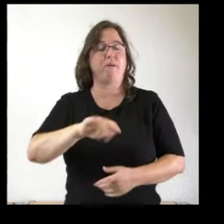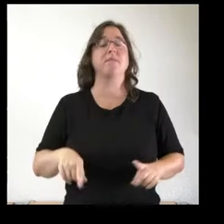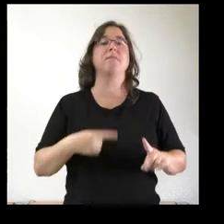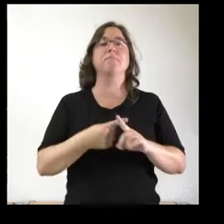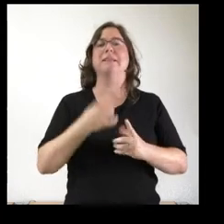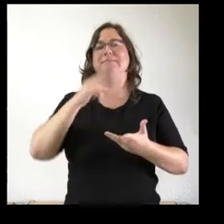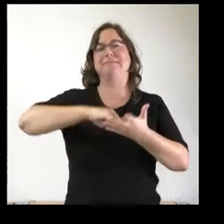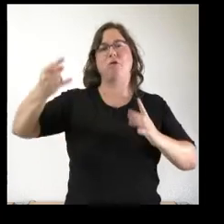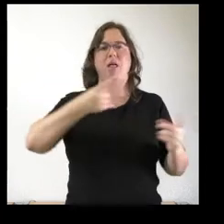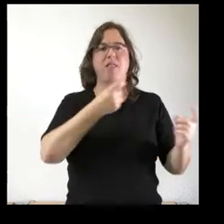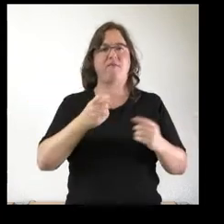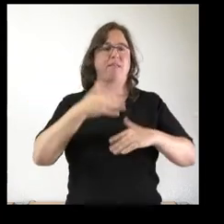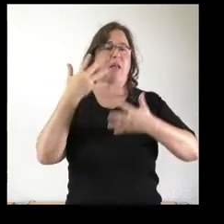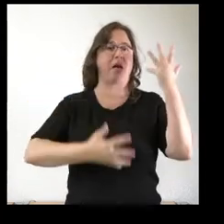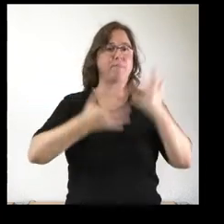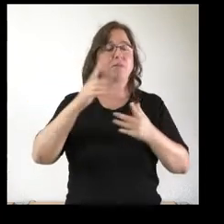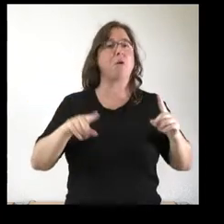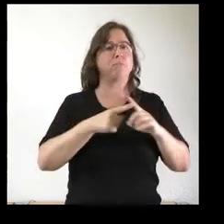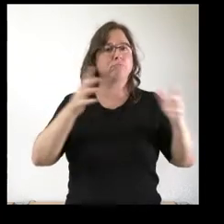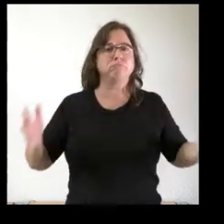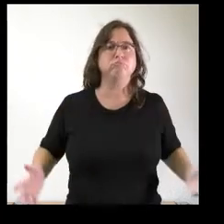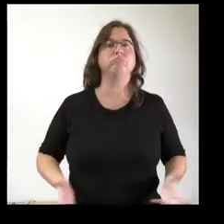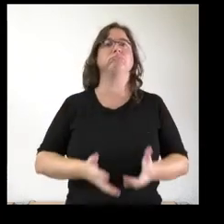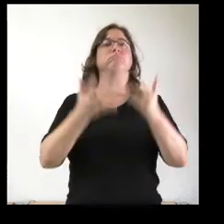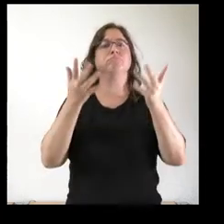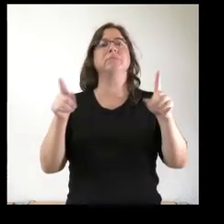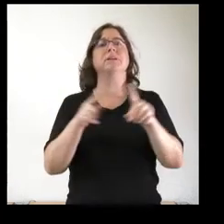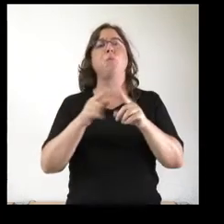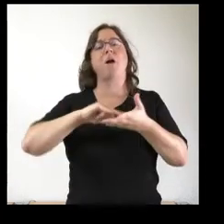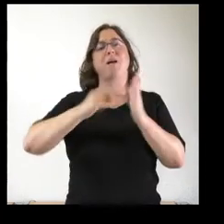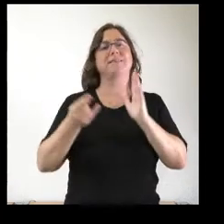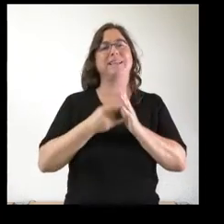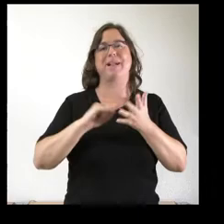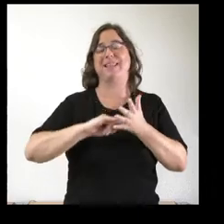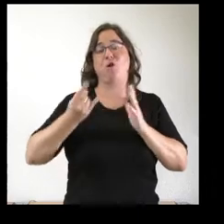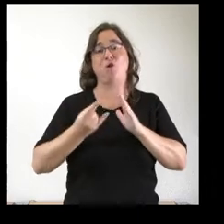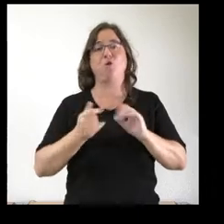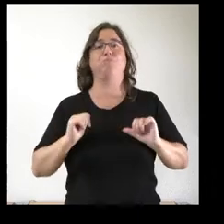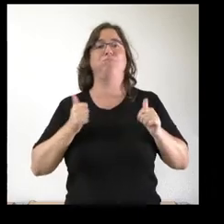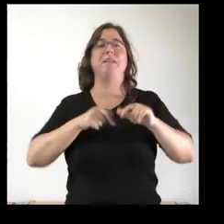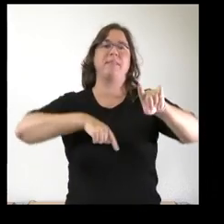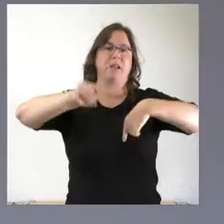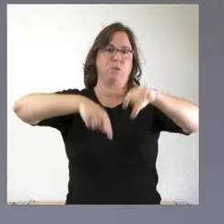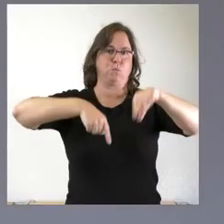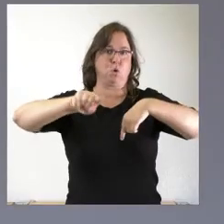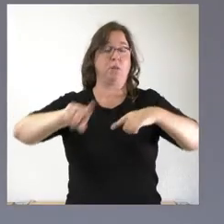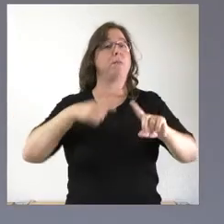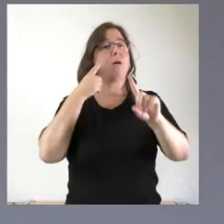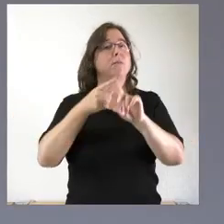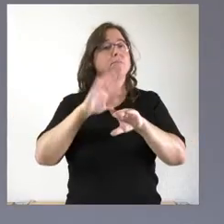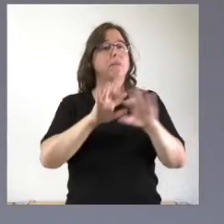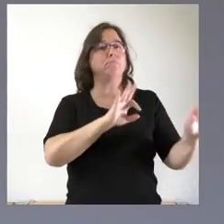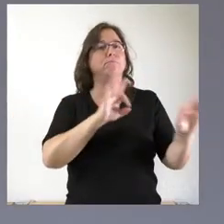Administración es necesaria y potenciaremos la implantación de estos sistemas tecnológicos en el transporte. Para ello está